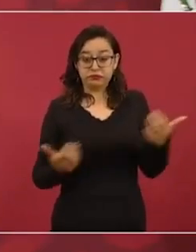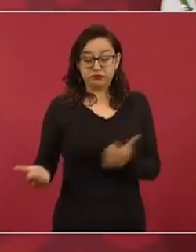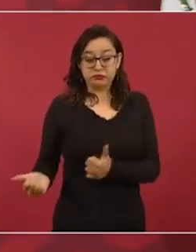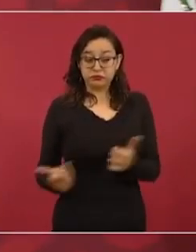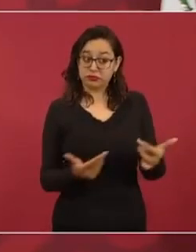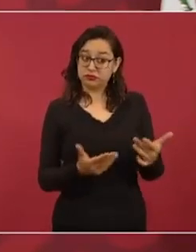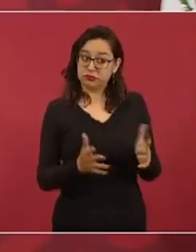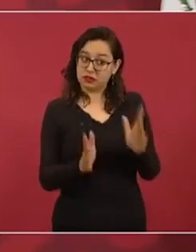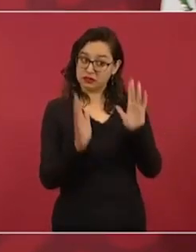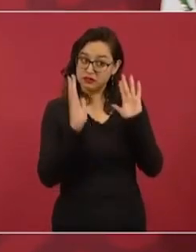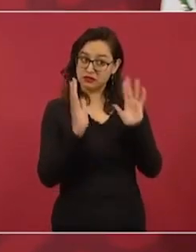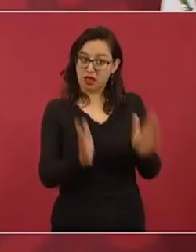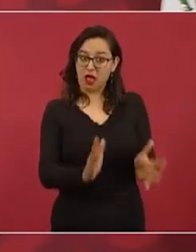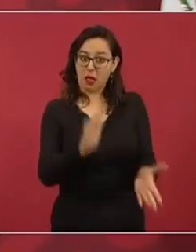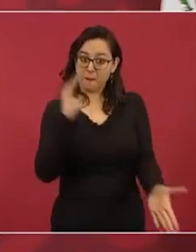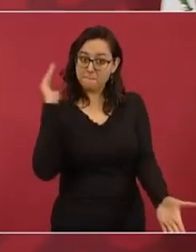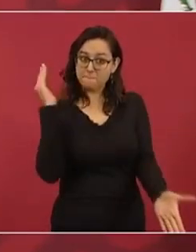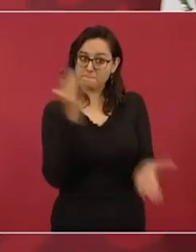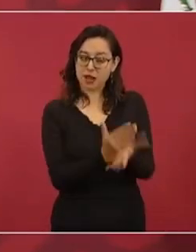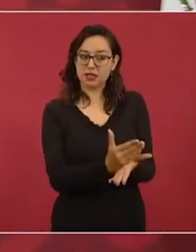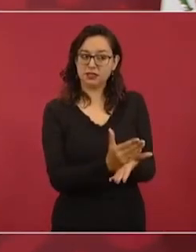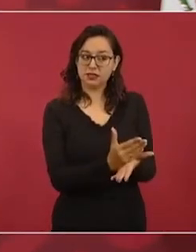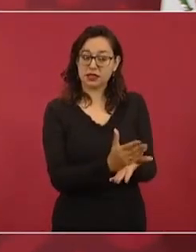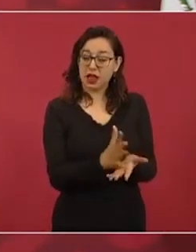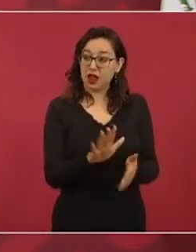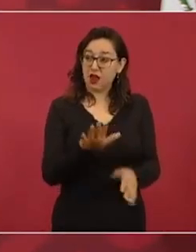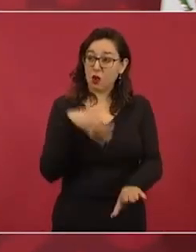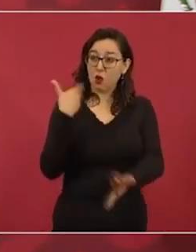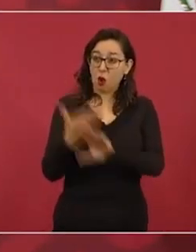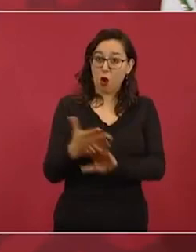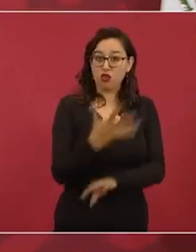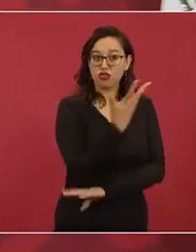sus predios que destruyen el medio ambiente,